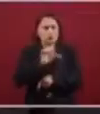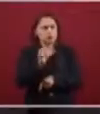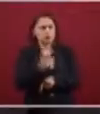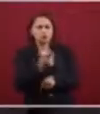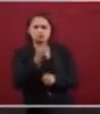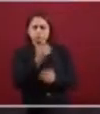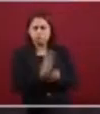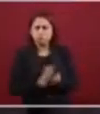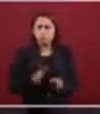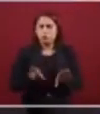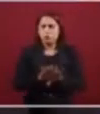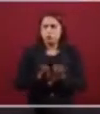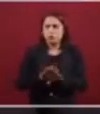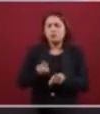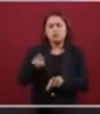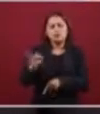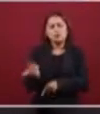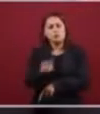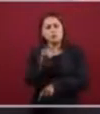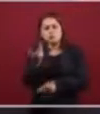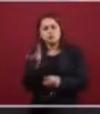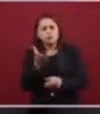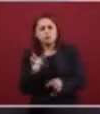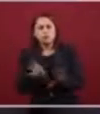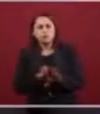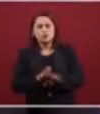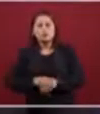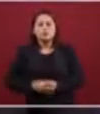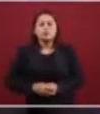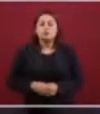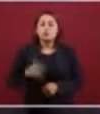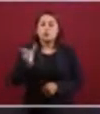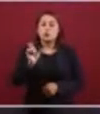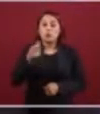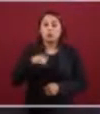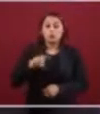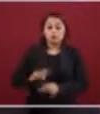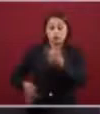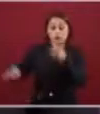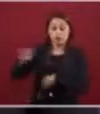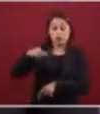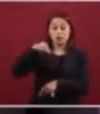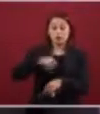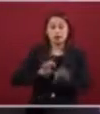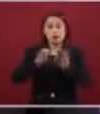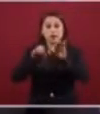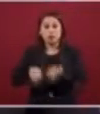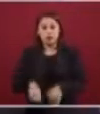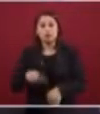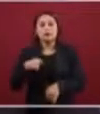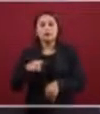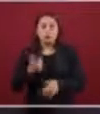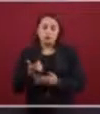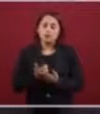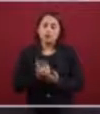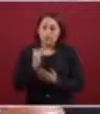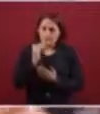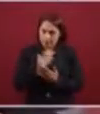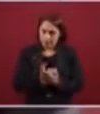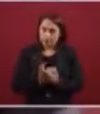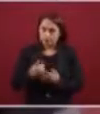propone? Bueno, mira, cuando yo llegué, yo cambié el salario porque quien estaba, pues ganaba más que yo. Entonces yo